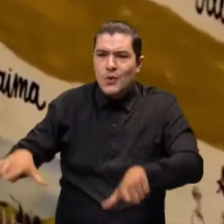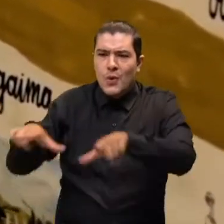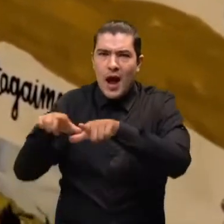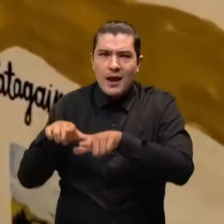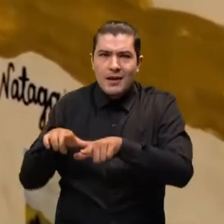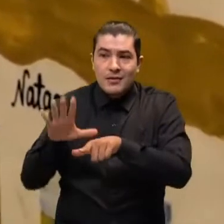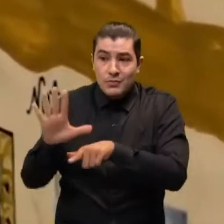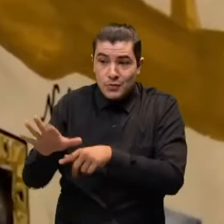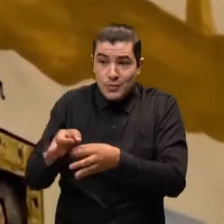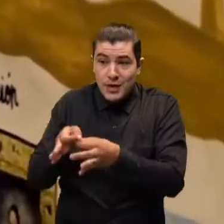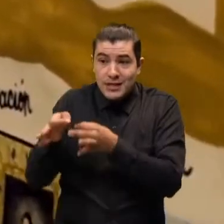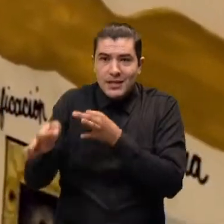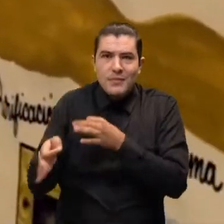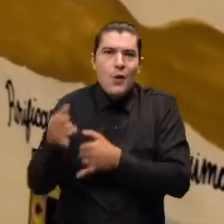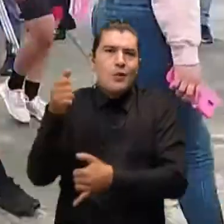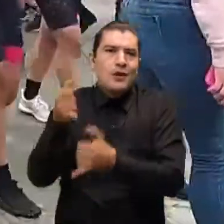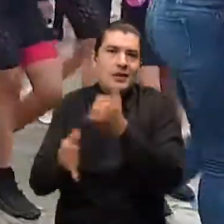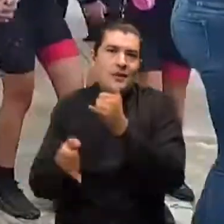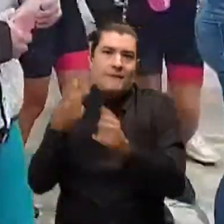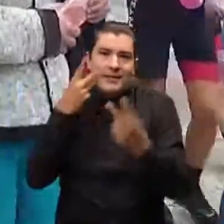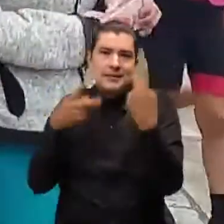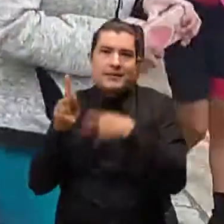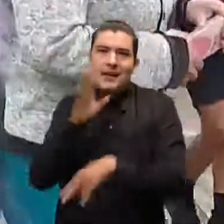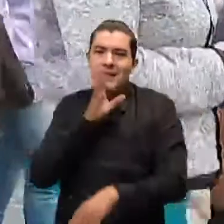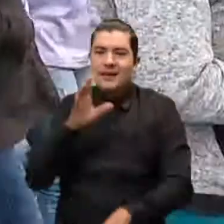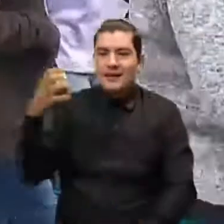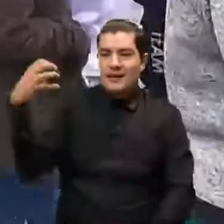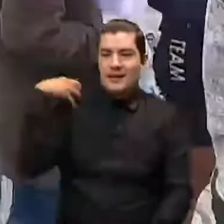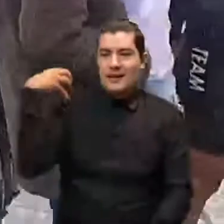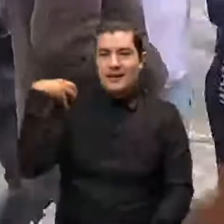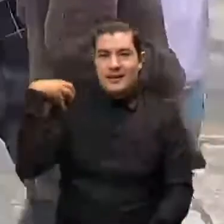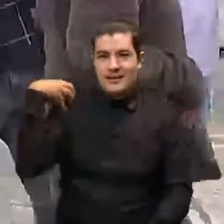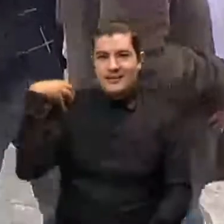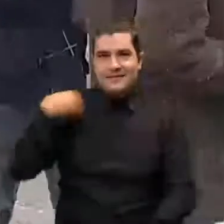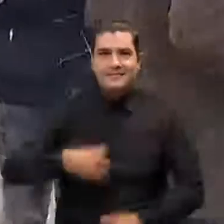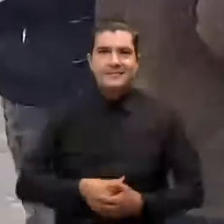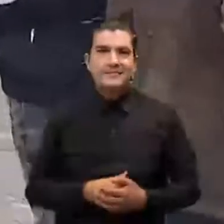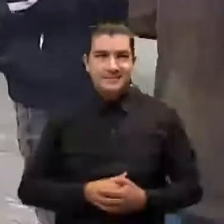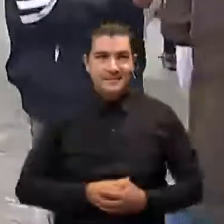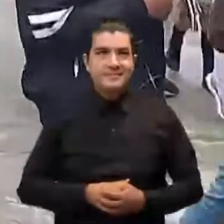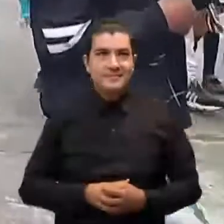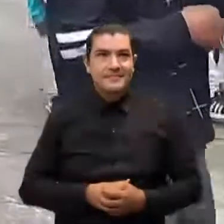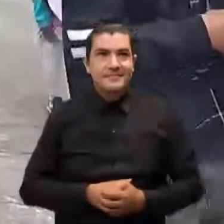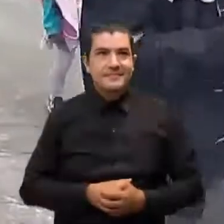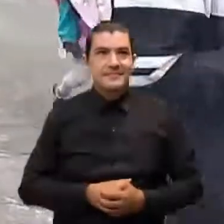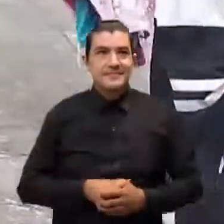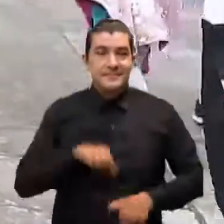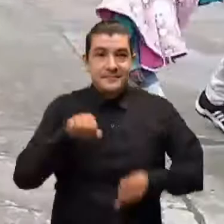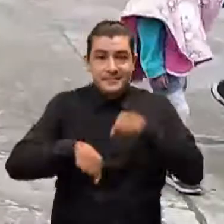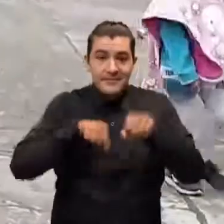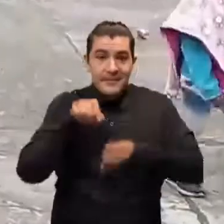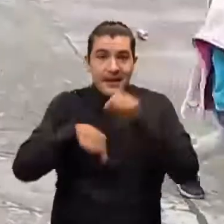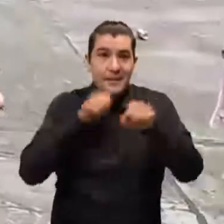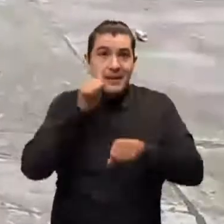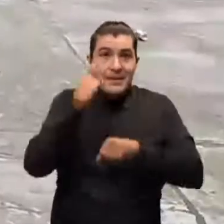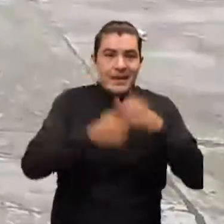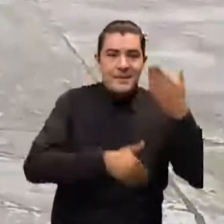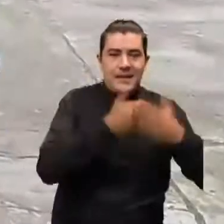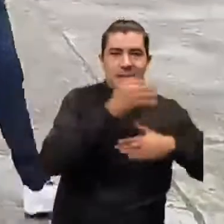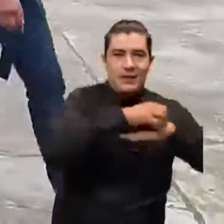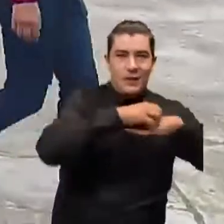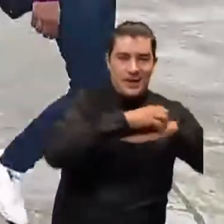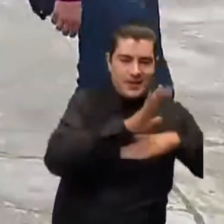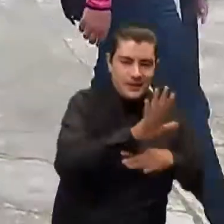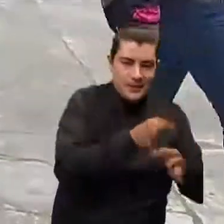antes de partir a Santa Marta, donde murió. Muy bien, la fracción se correrá también en el departamento del Tolima. Arrancará en